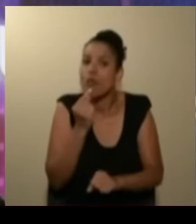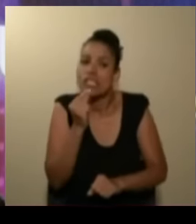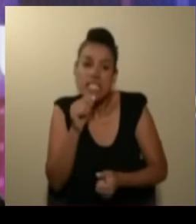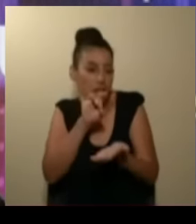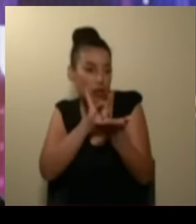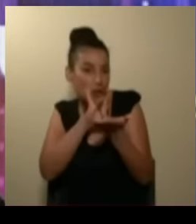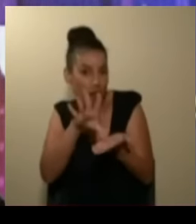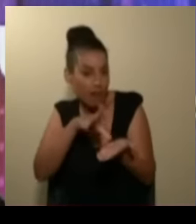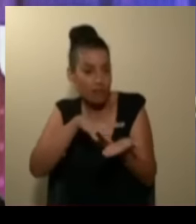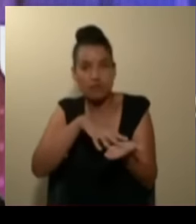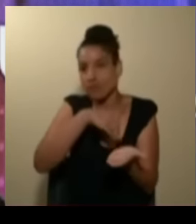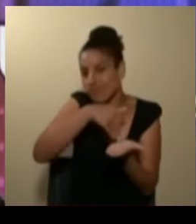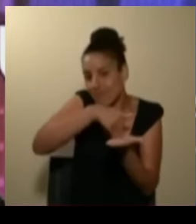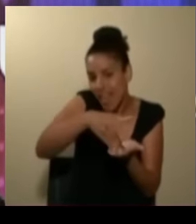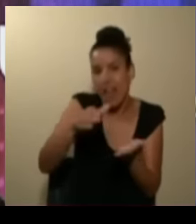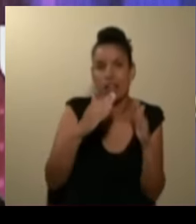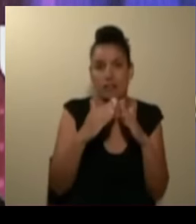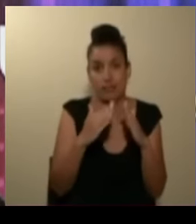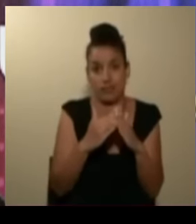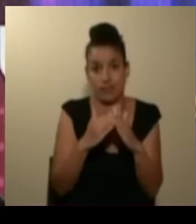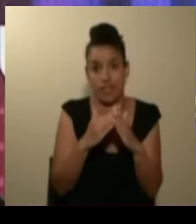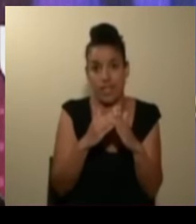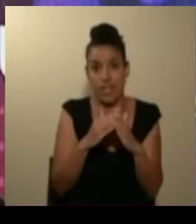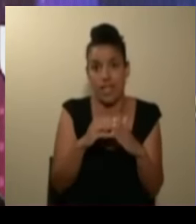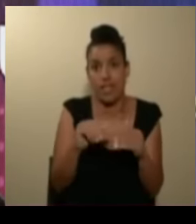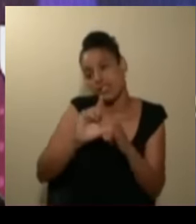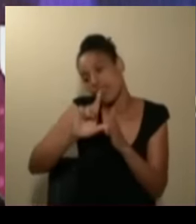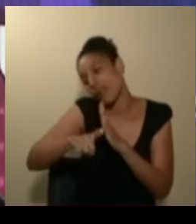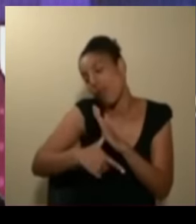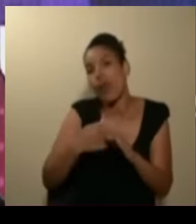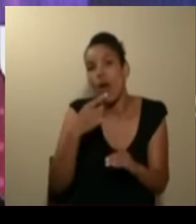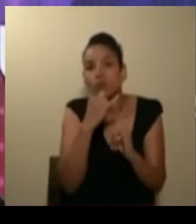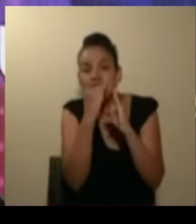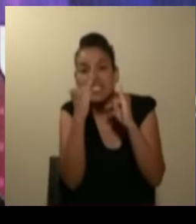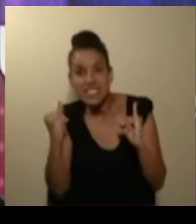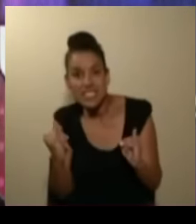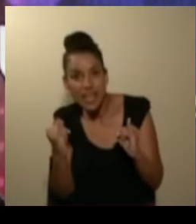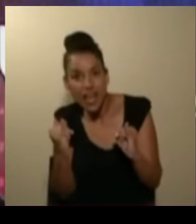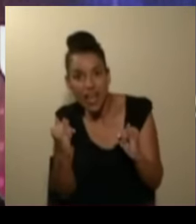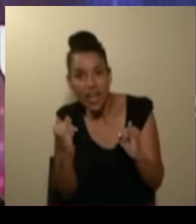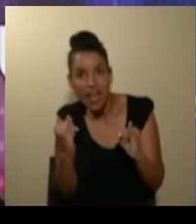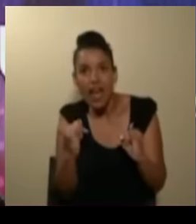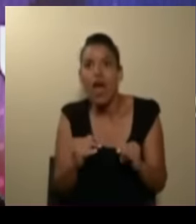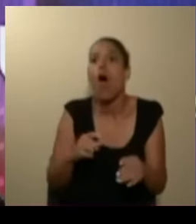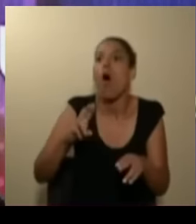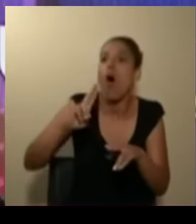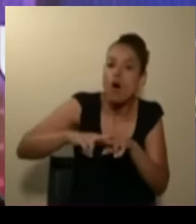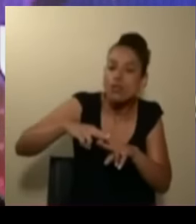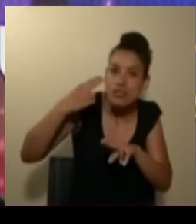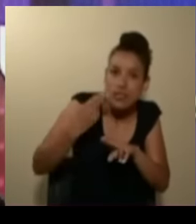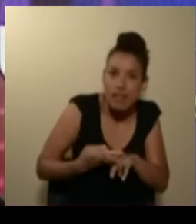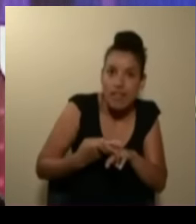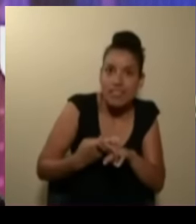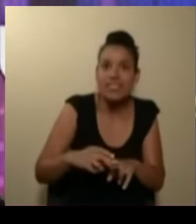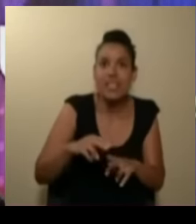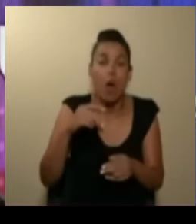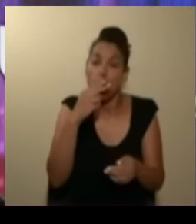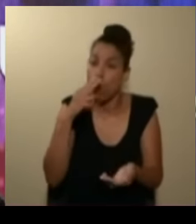medio. Y si encima se demora 1 día en devolver la vivienda, se agrega otra multa de casi 5 meses de